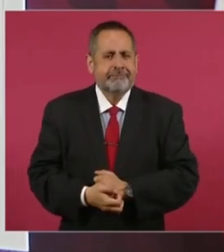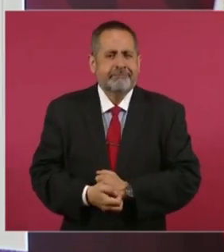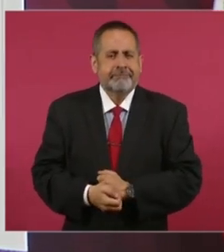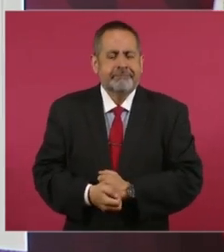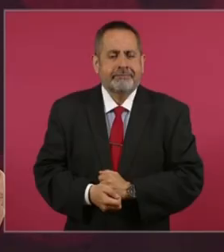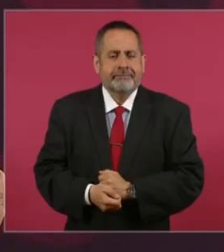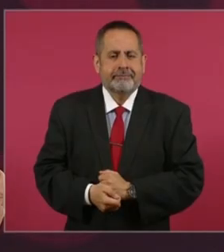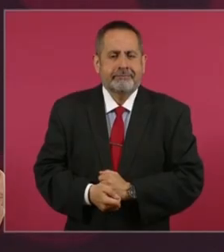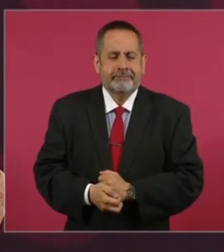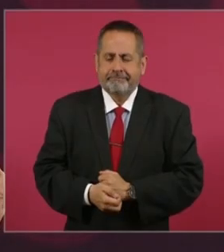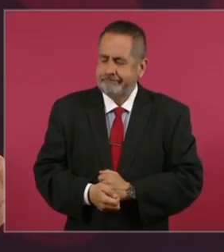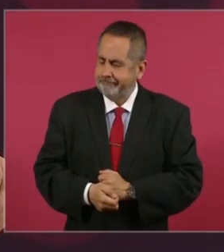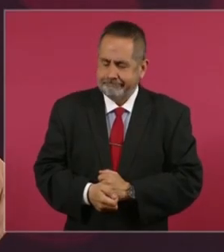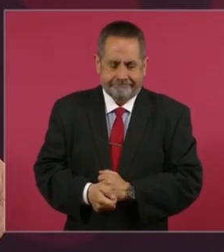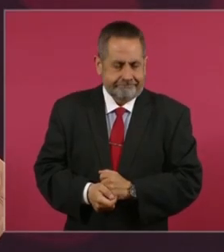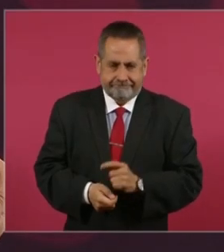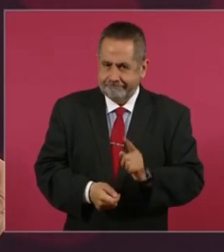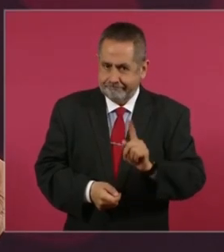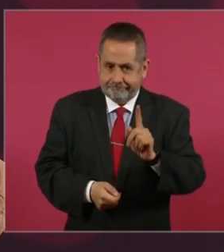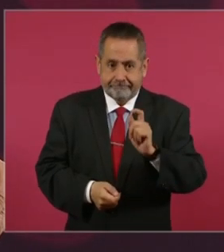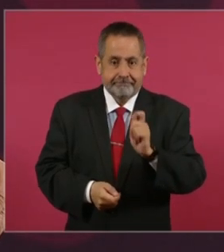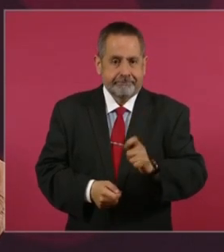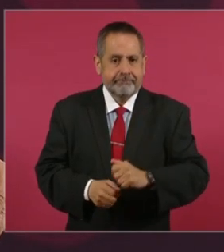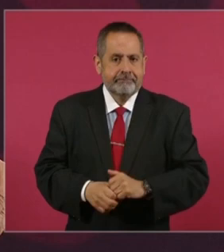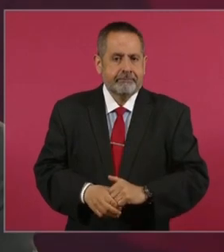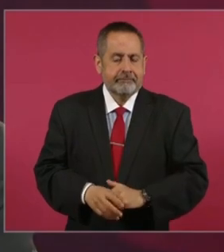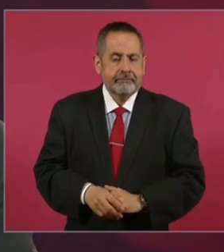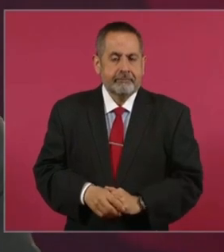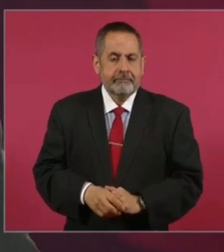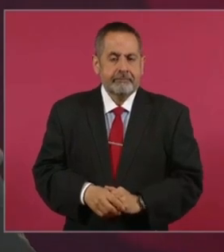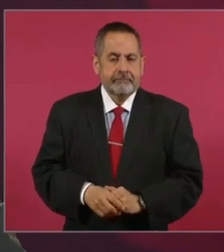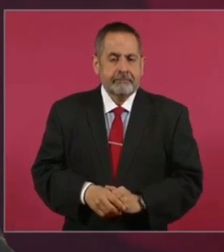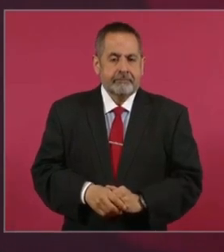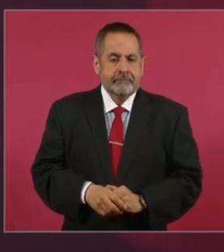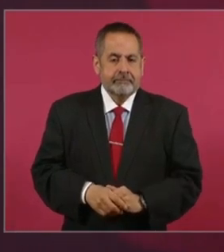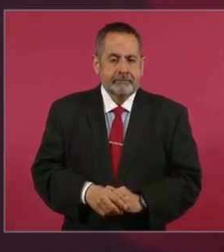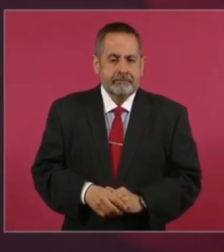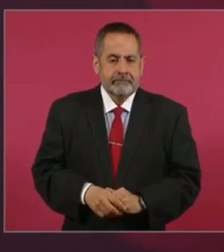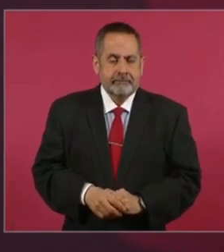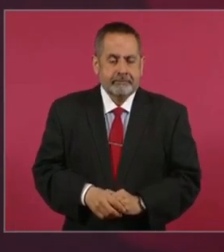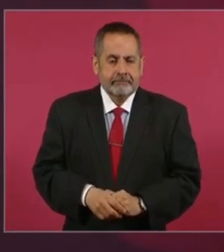Nada más que